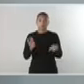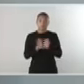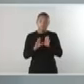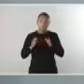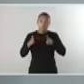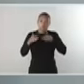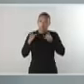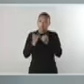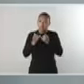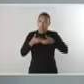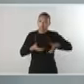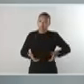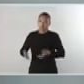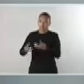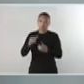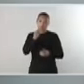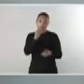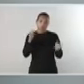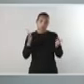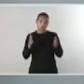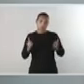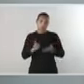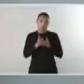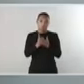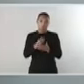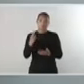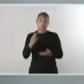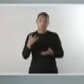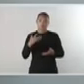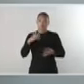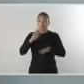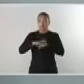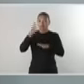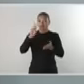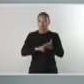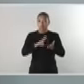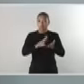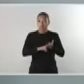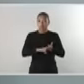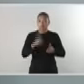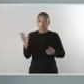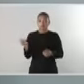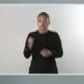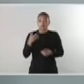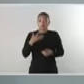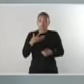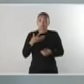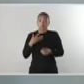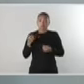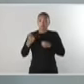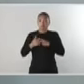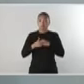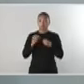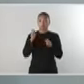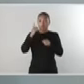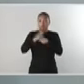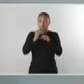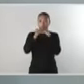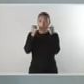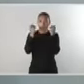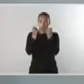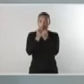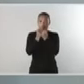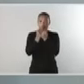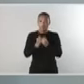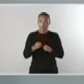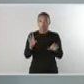nada nos va a salvar tenemos que retomar los valores es algo que tiene Encuentro Social en su